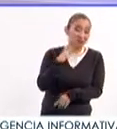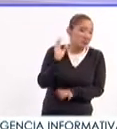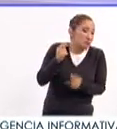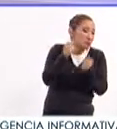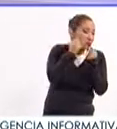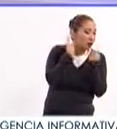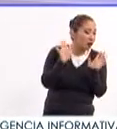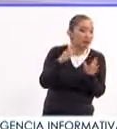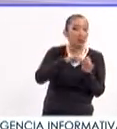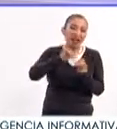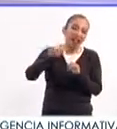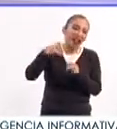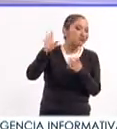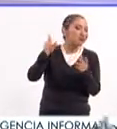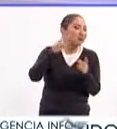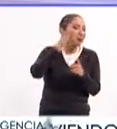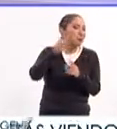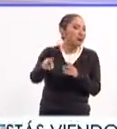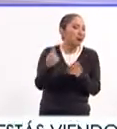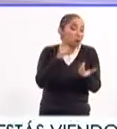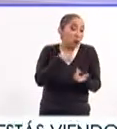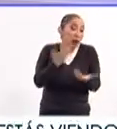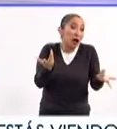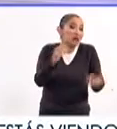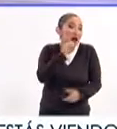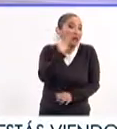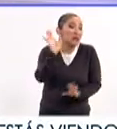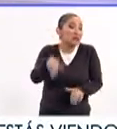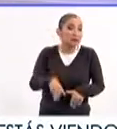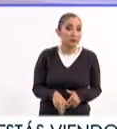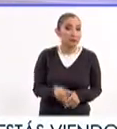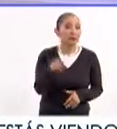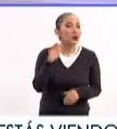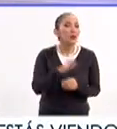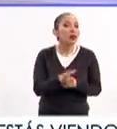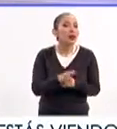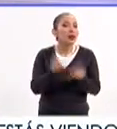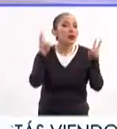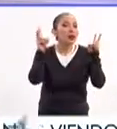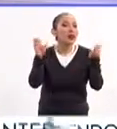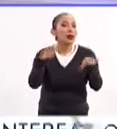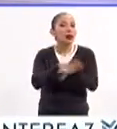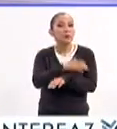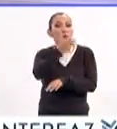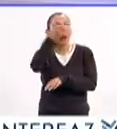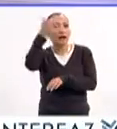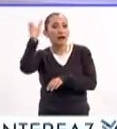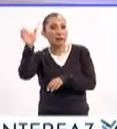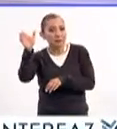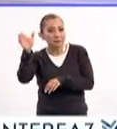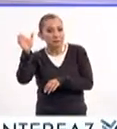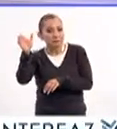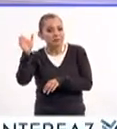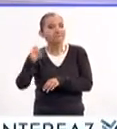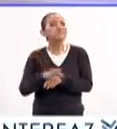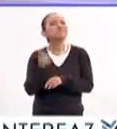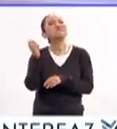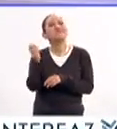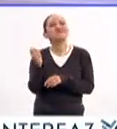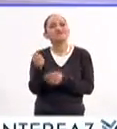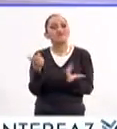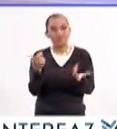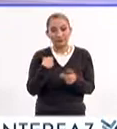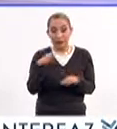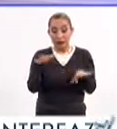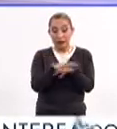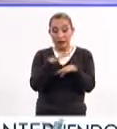que está muy lejano y que no puedes hacer nada al respecto. Me refiero al cambio climático. Pero, ¿de qué se trata esto?